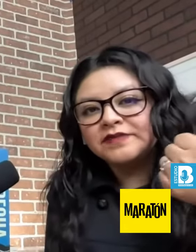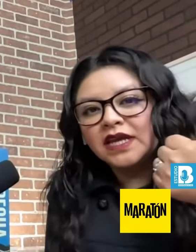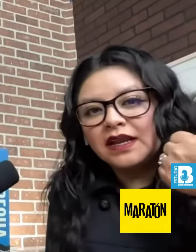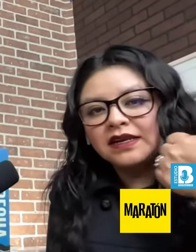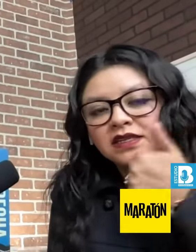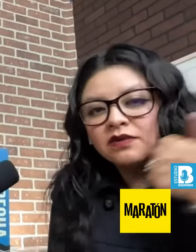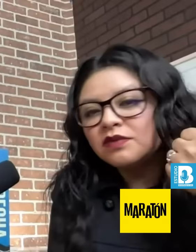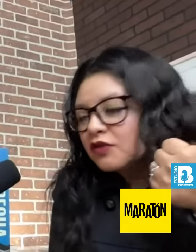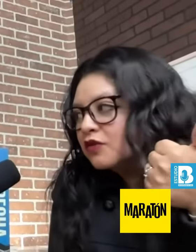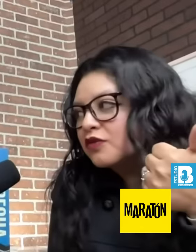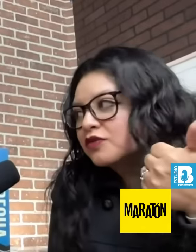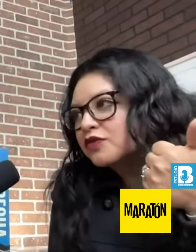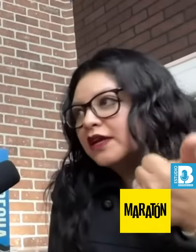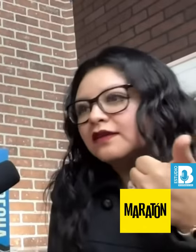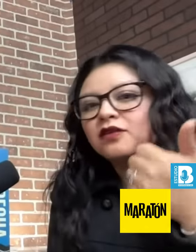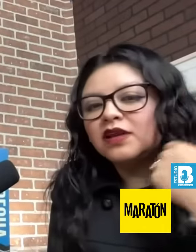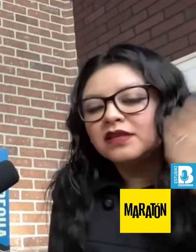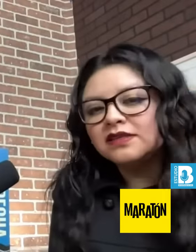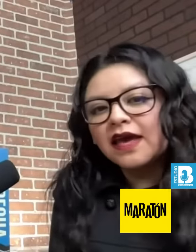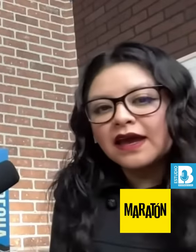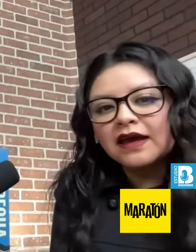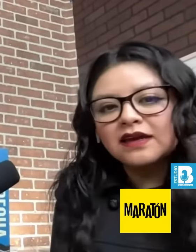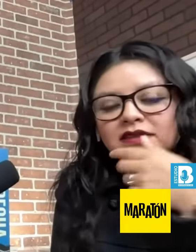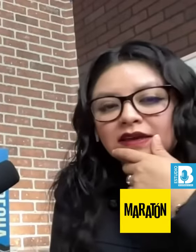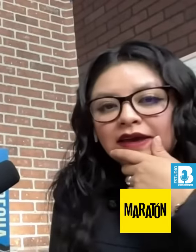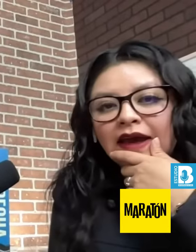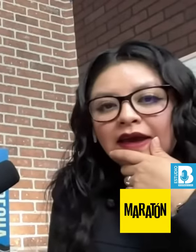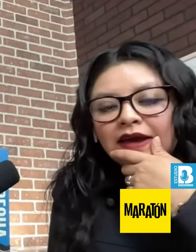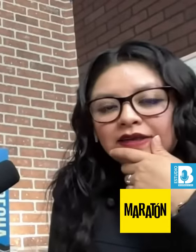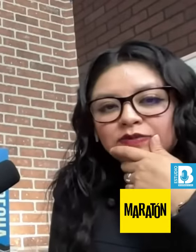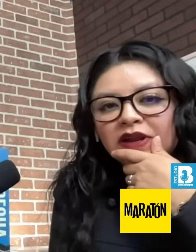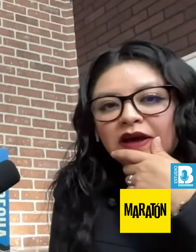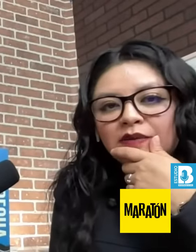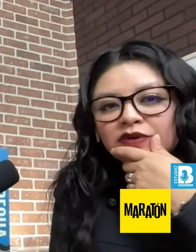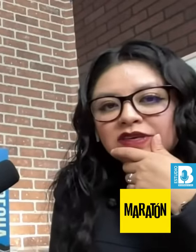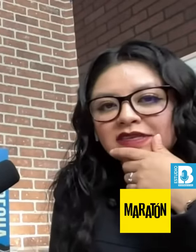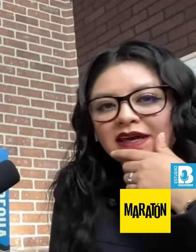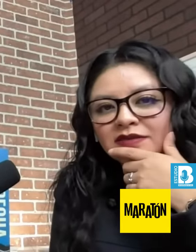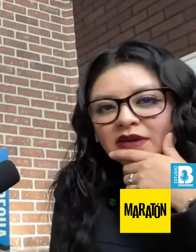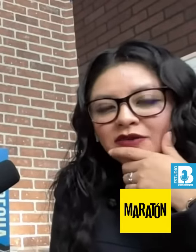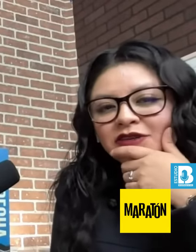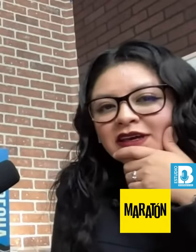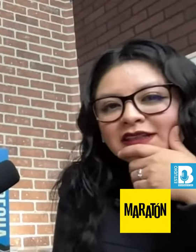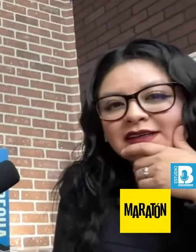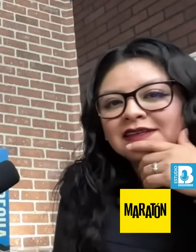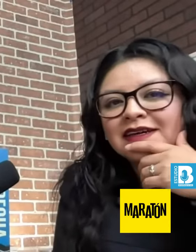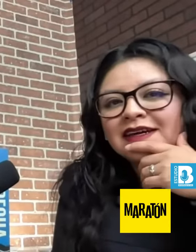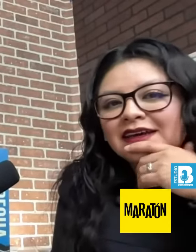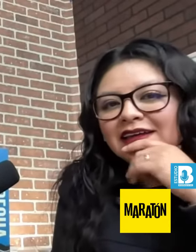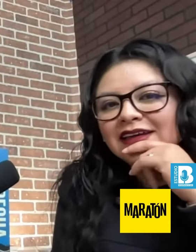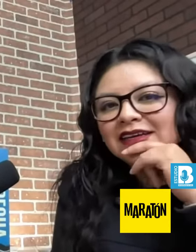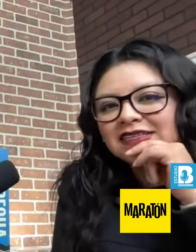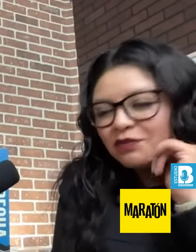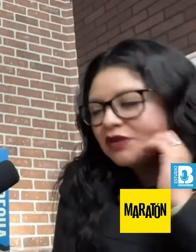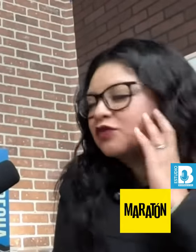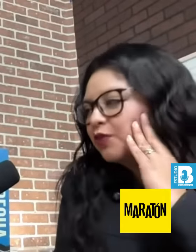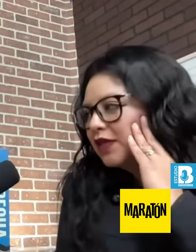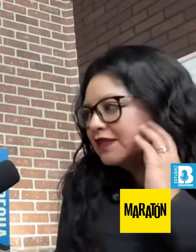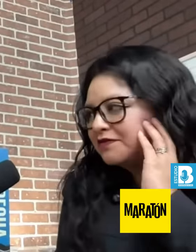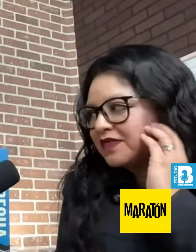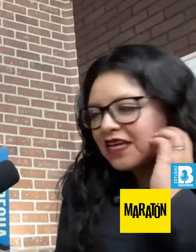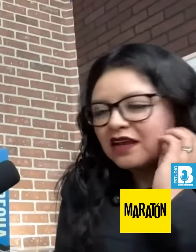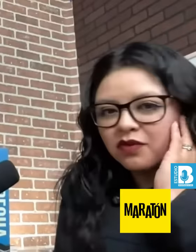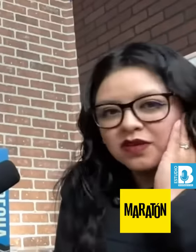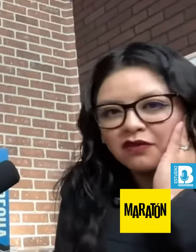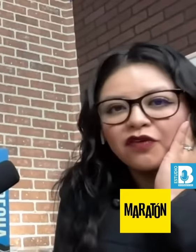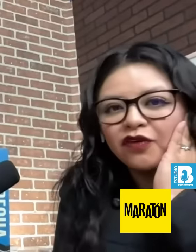este el recibimiento de todos ustedes lo que les decía acá es que esperábamos quizás menos gente y siempre